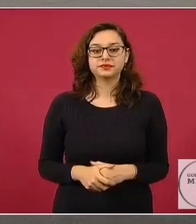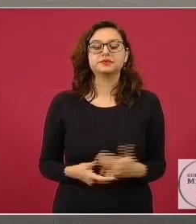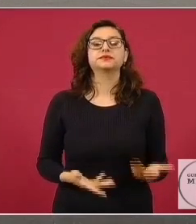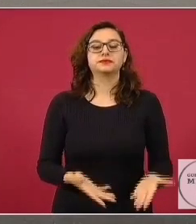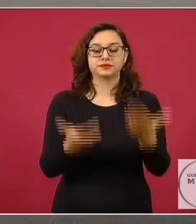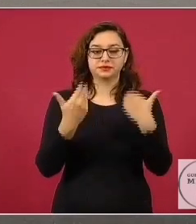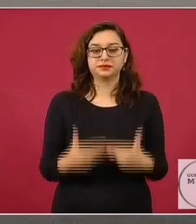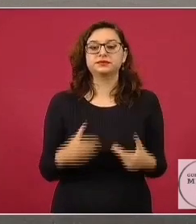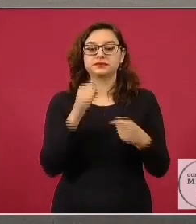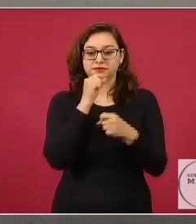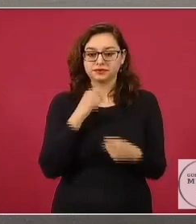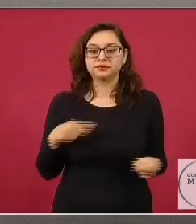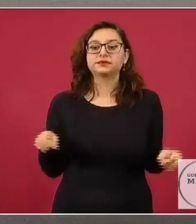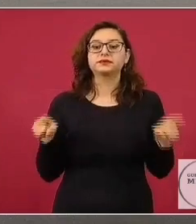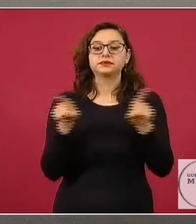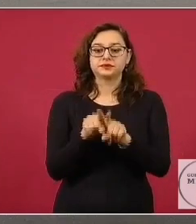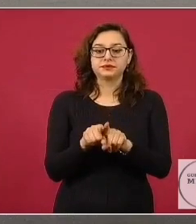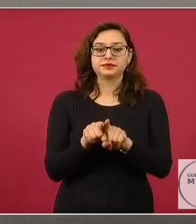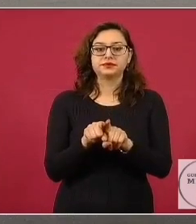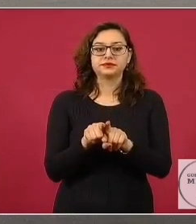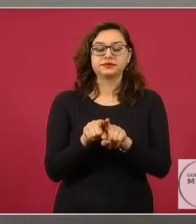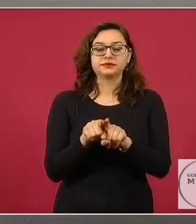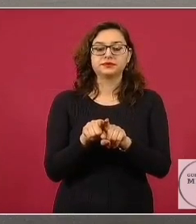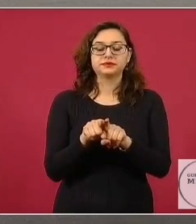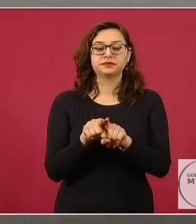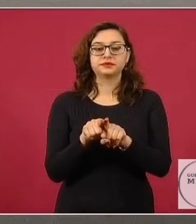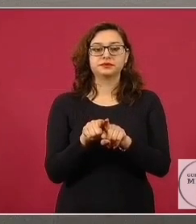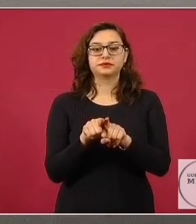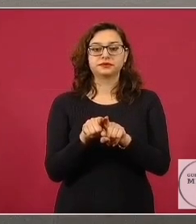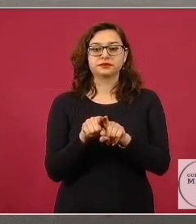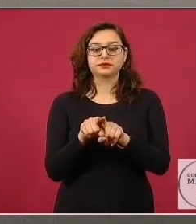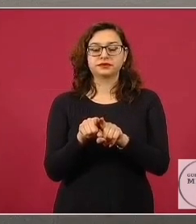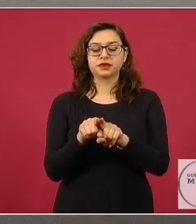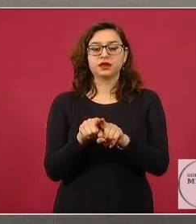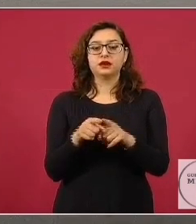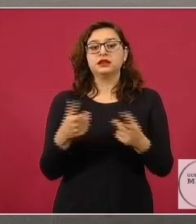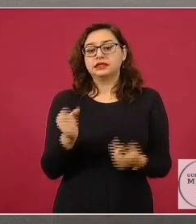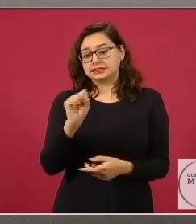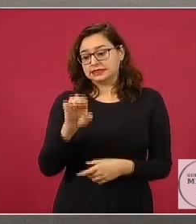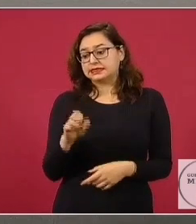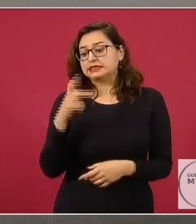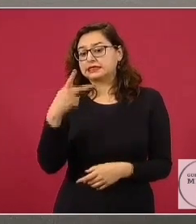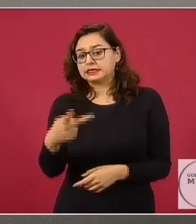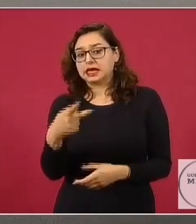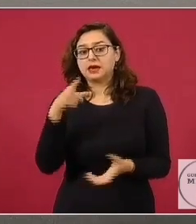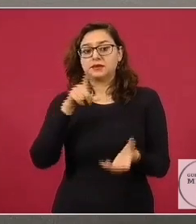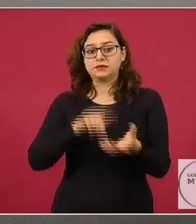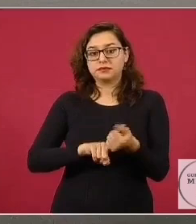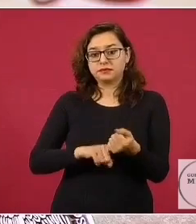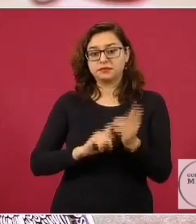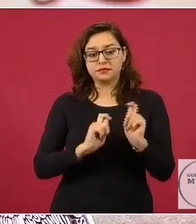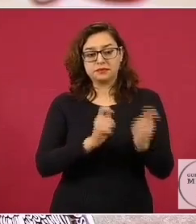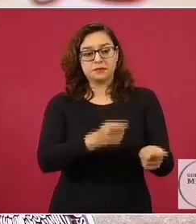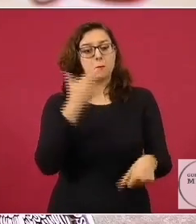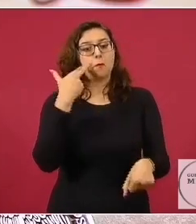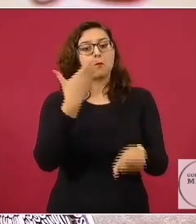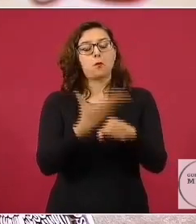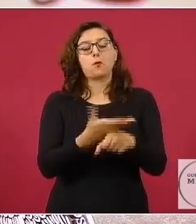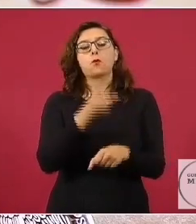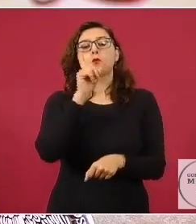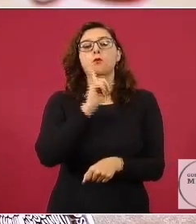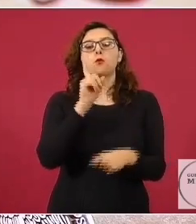como saben, con la colaboración de la Secretaría de Educación Pública al frente de la maestra Delfina Gómez